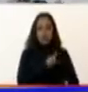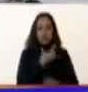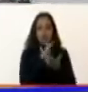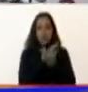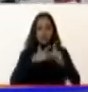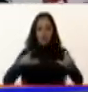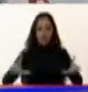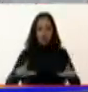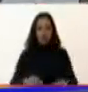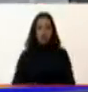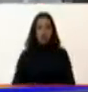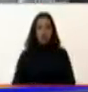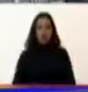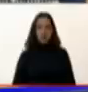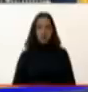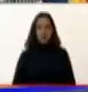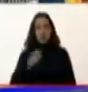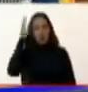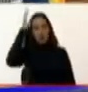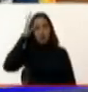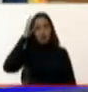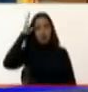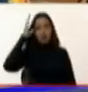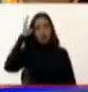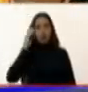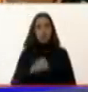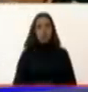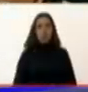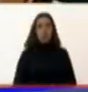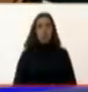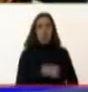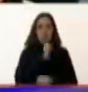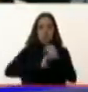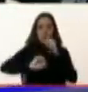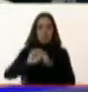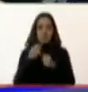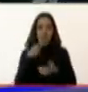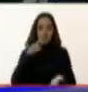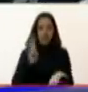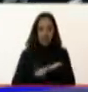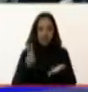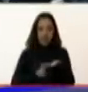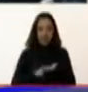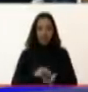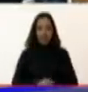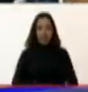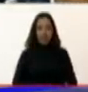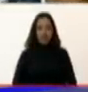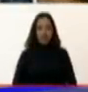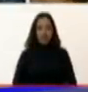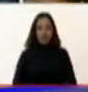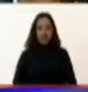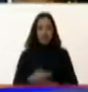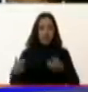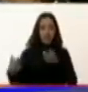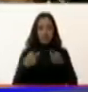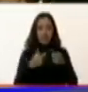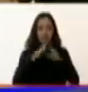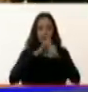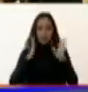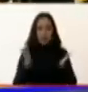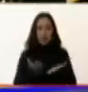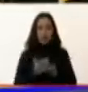liberación, para la conciencia, para la defensa de la verdad, para la batalla mundial.